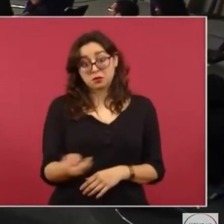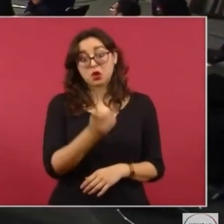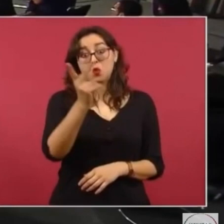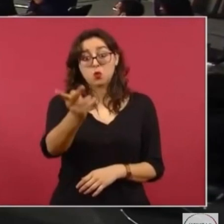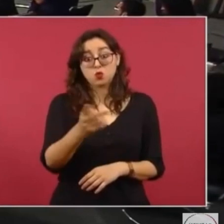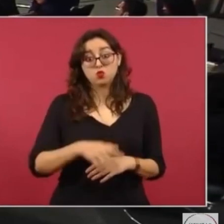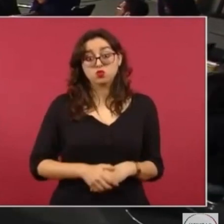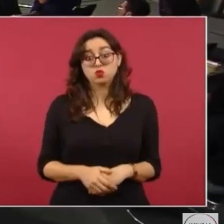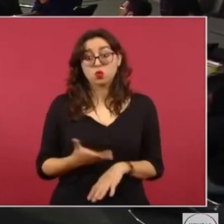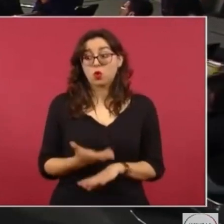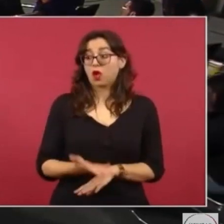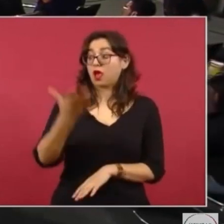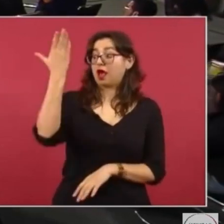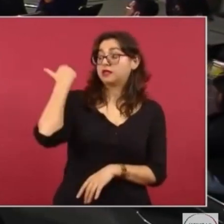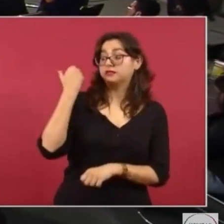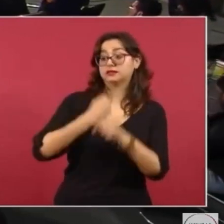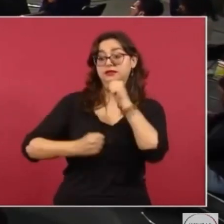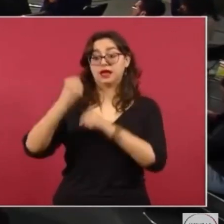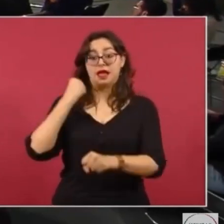¿No intervino el gobierno